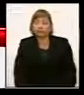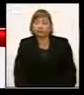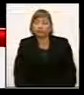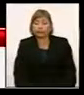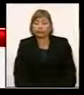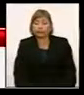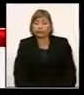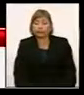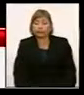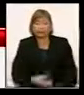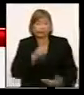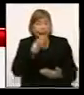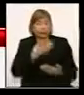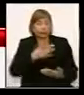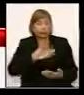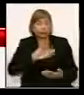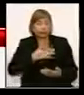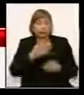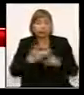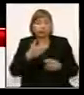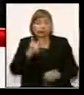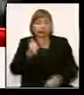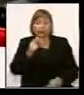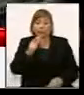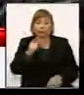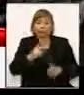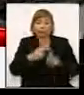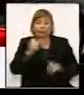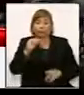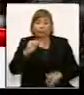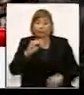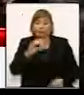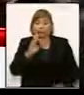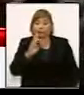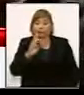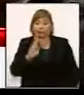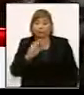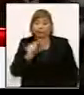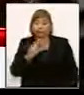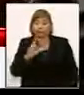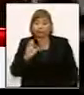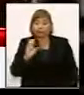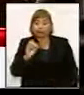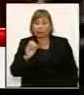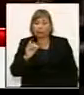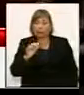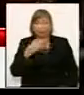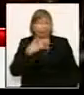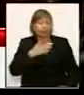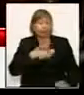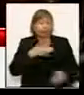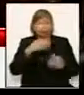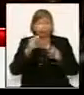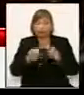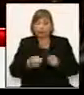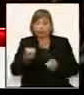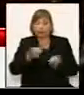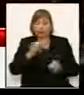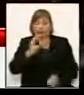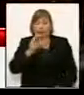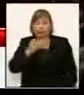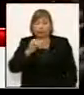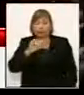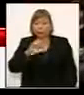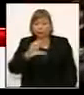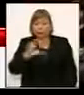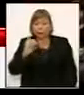Bueno, doctora, mi nombre es Alexander Salvo, Salvo Bayona. Soy dirigente del Asentamiento Humano Municipal Chillón.